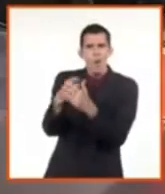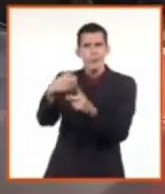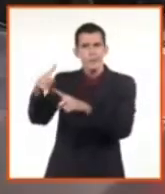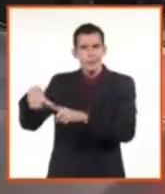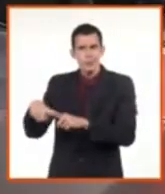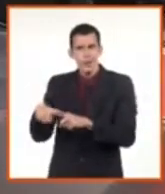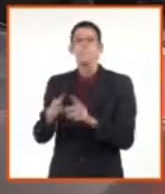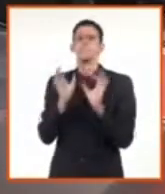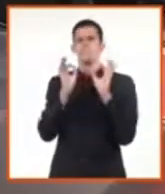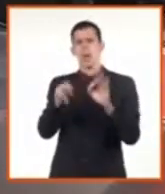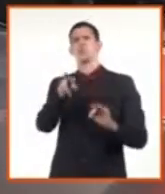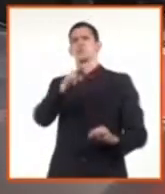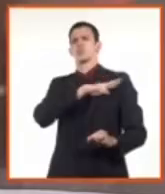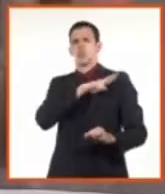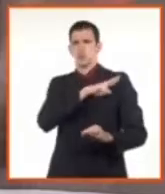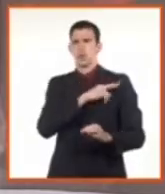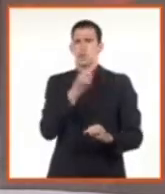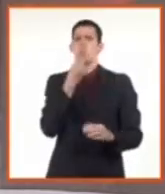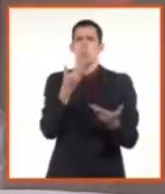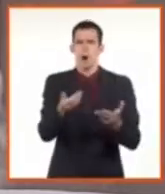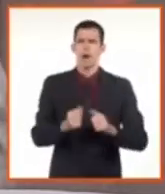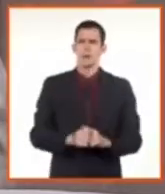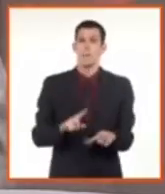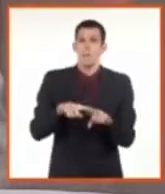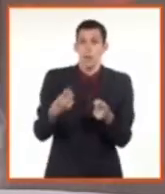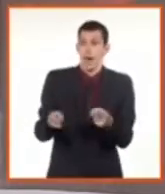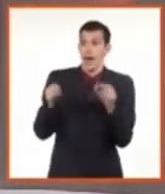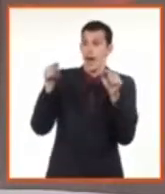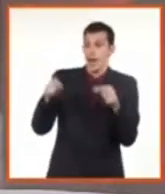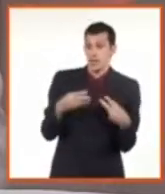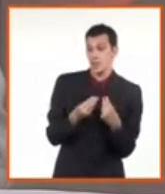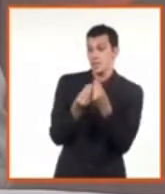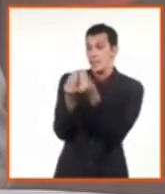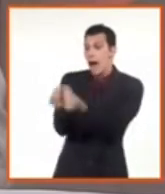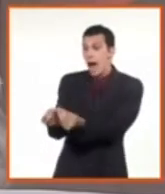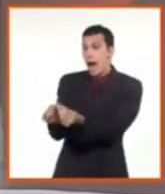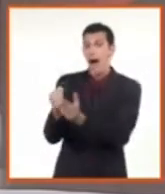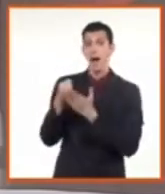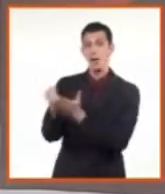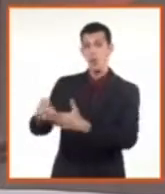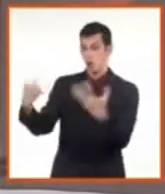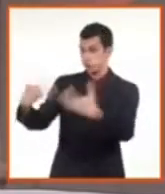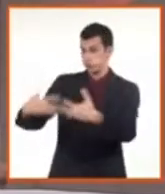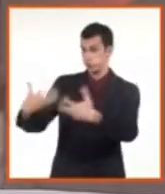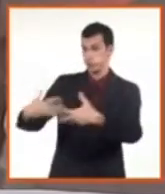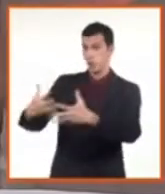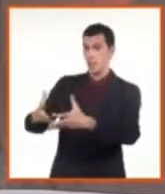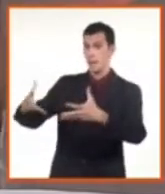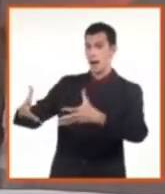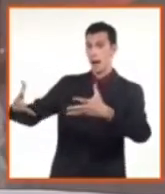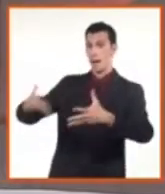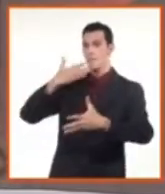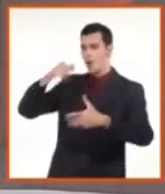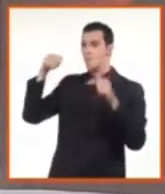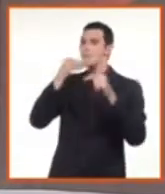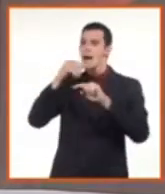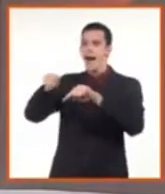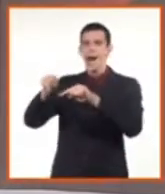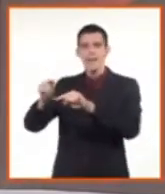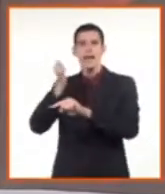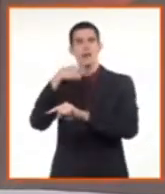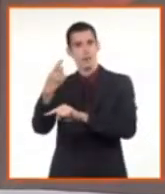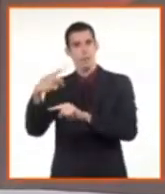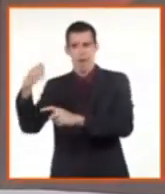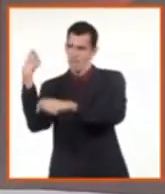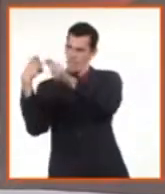es de eso de lo que se trata la otra de las otras medidas aprobadas justamente está aplicar a estas entidades y